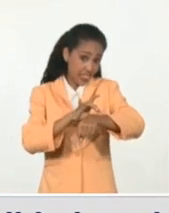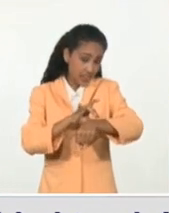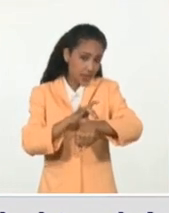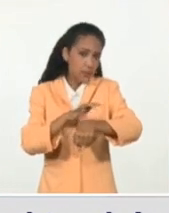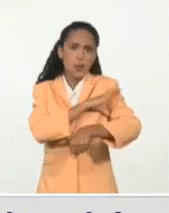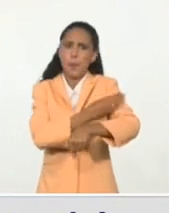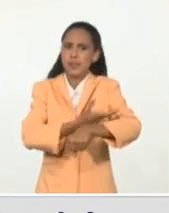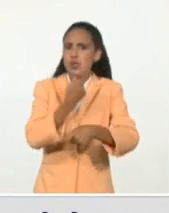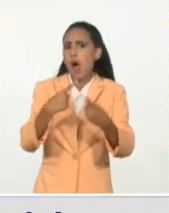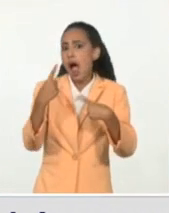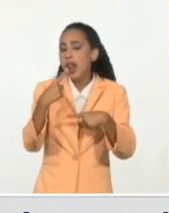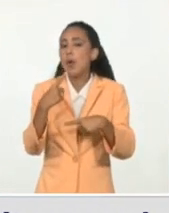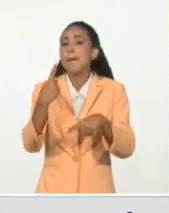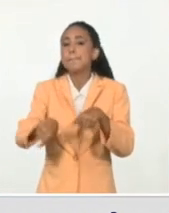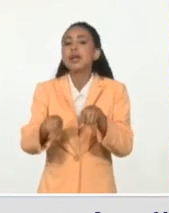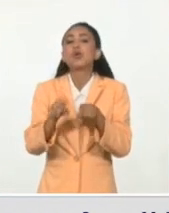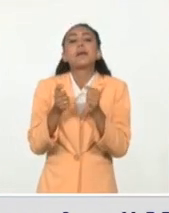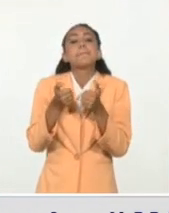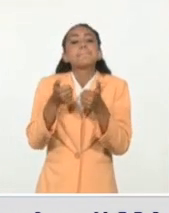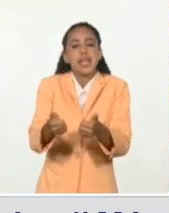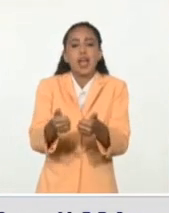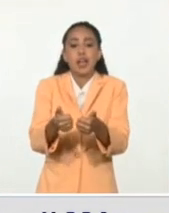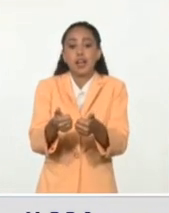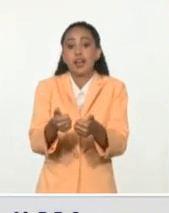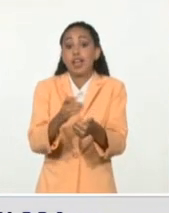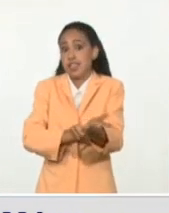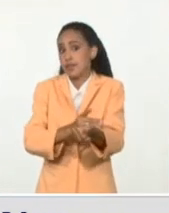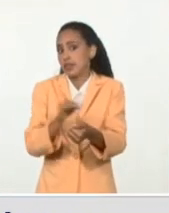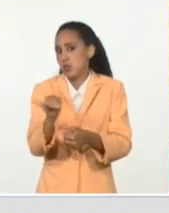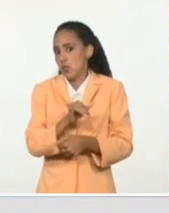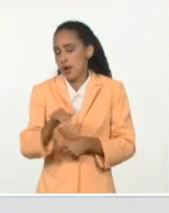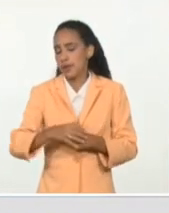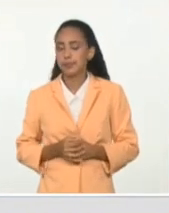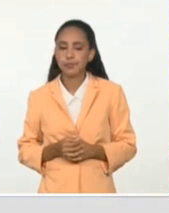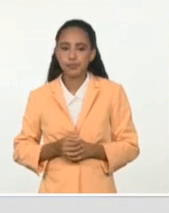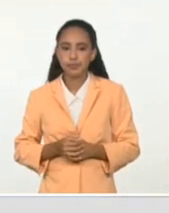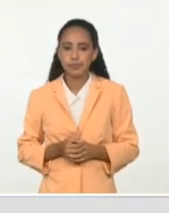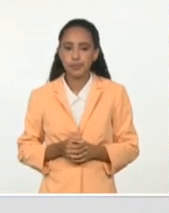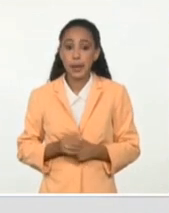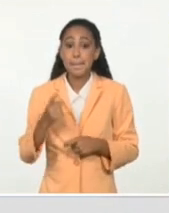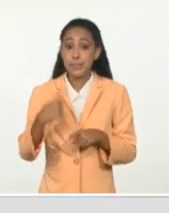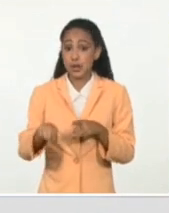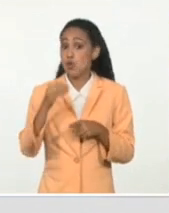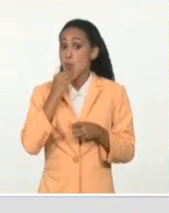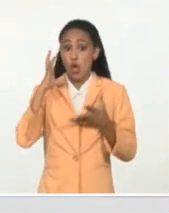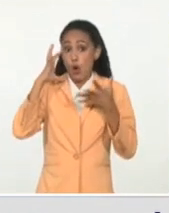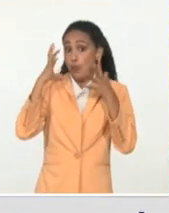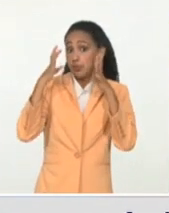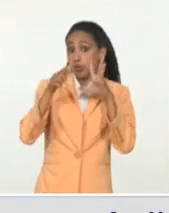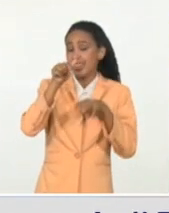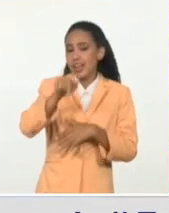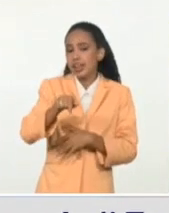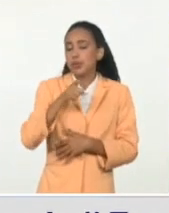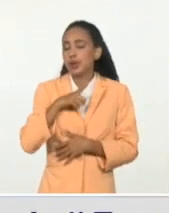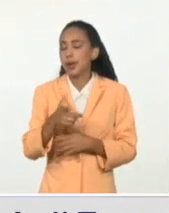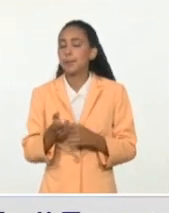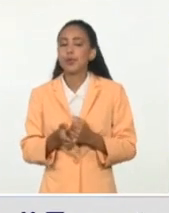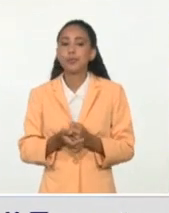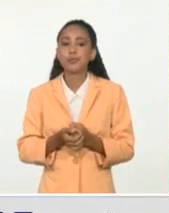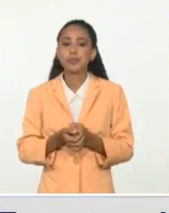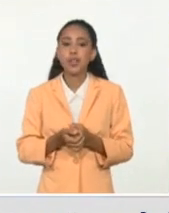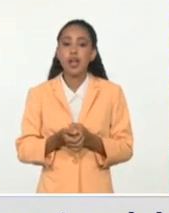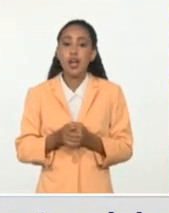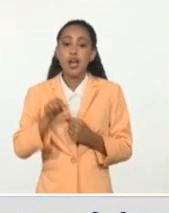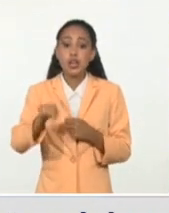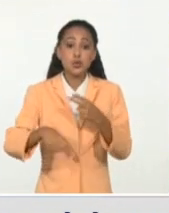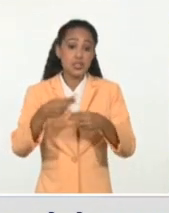del alta. Pero no confundamos los criterios de inclusión y exclusión de un ensayo clínico con los criterios que se van a aplicar en el